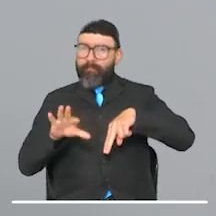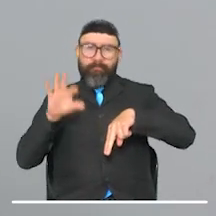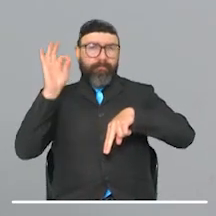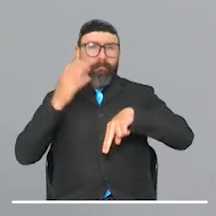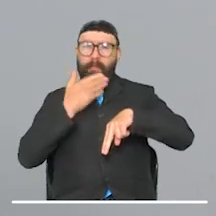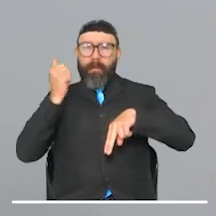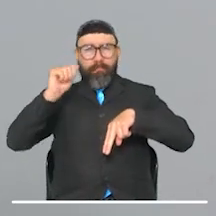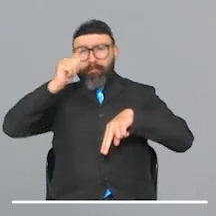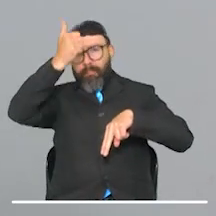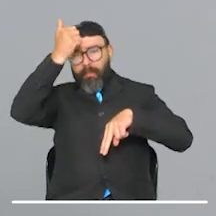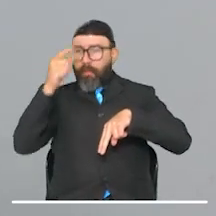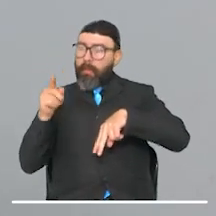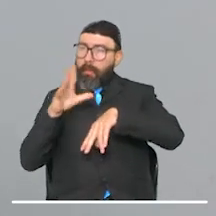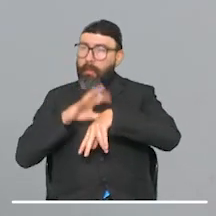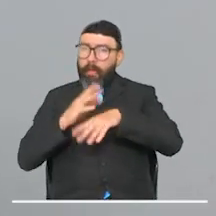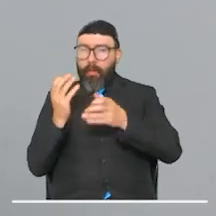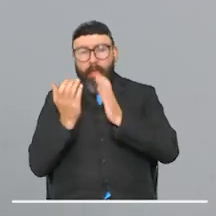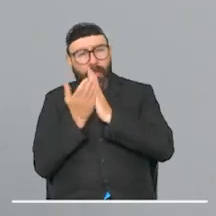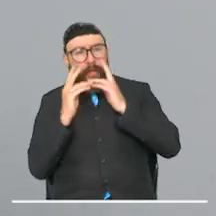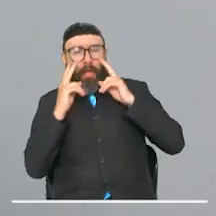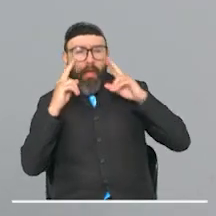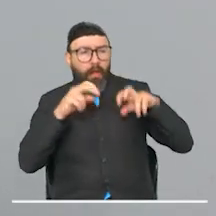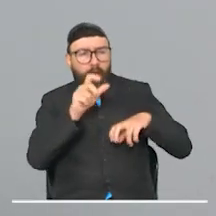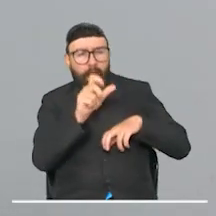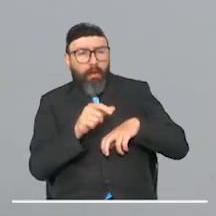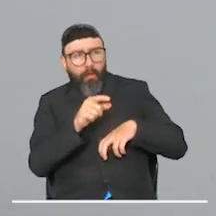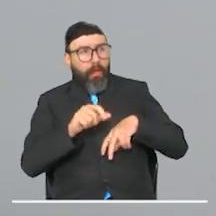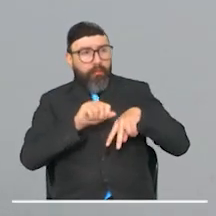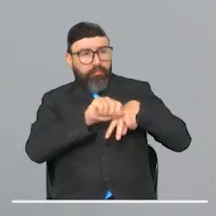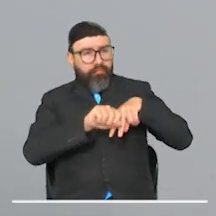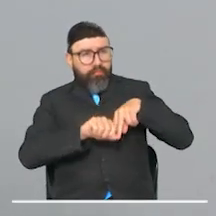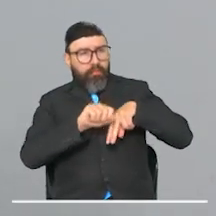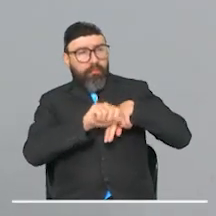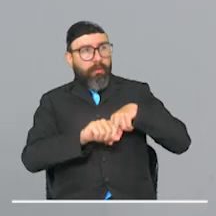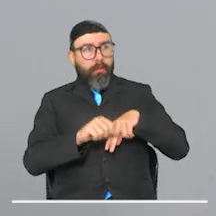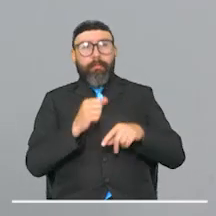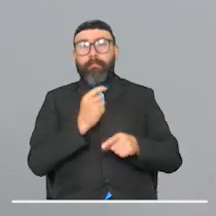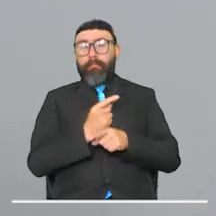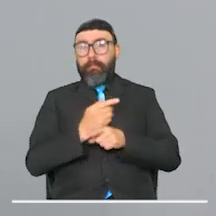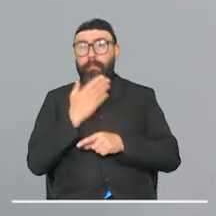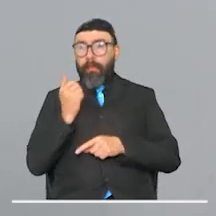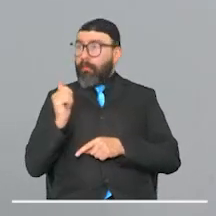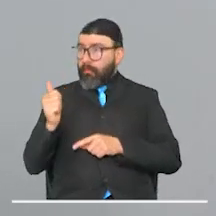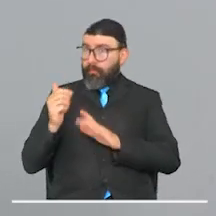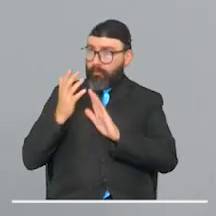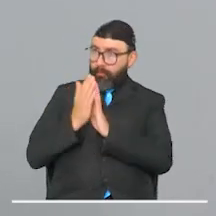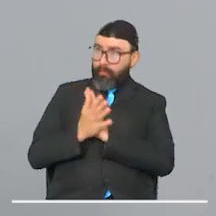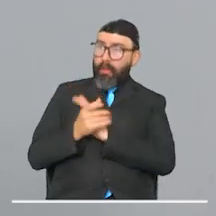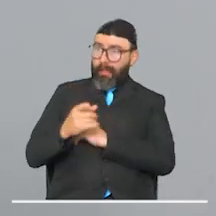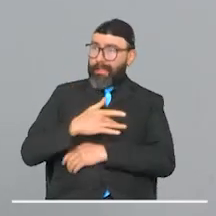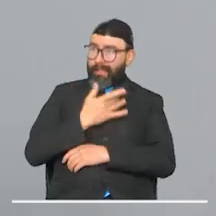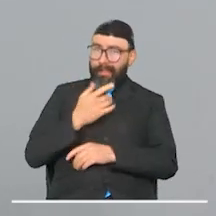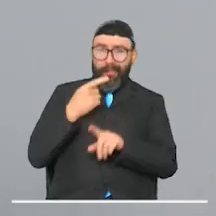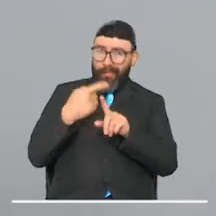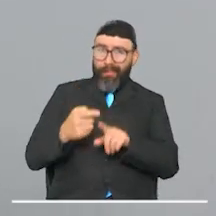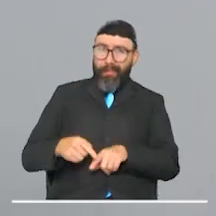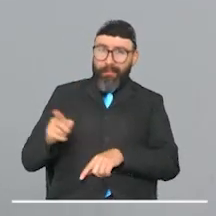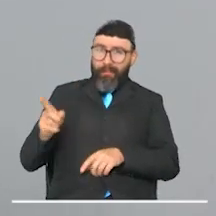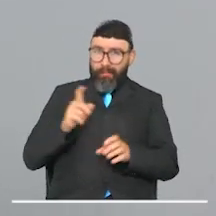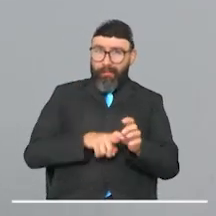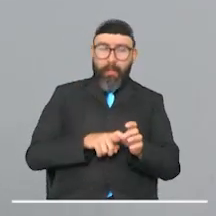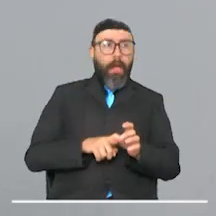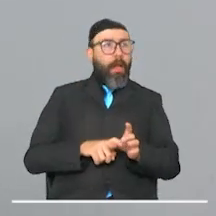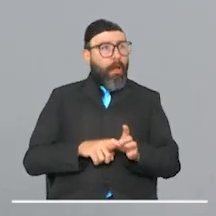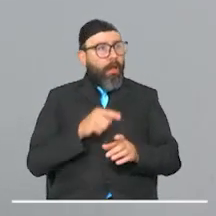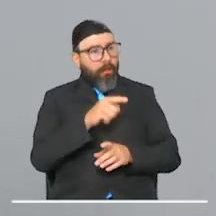la hora de que el médico quiera estudiar a un paciente es decir un paciente que le llegue a usted con como usted hacía referencia con esos síntomas y el